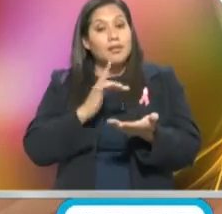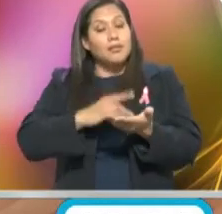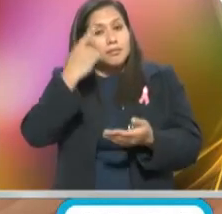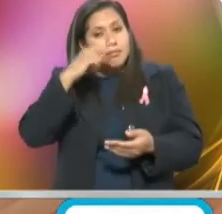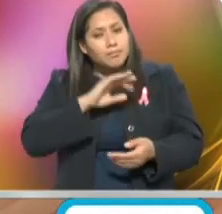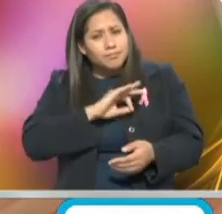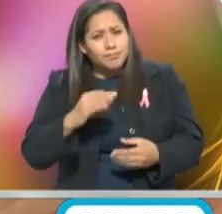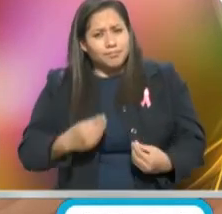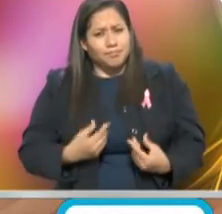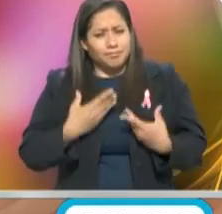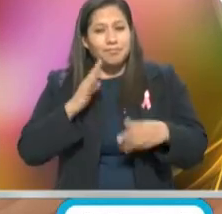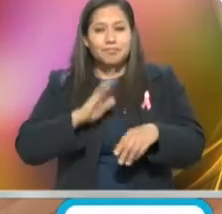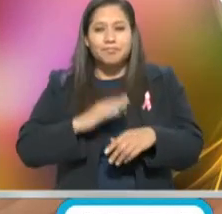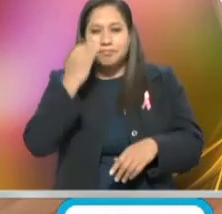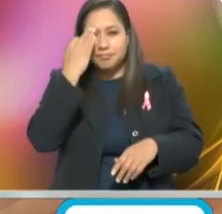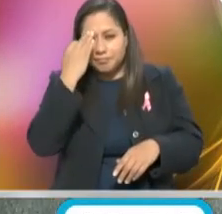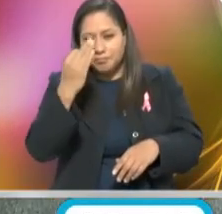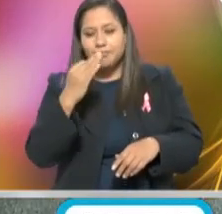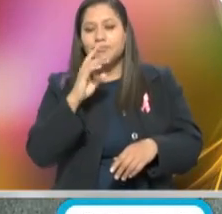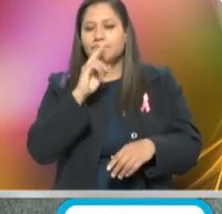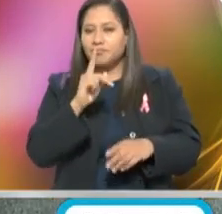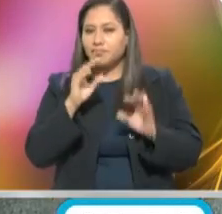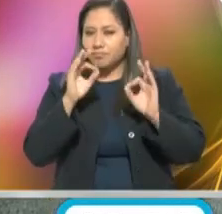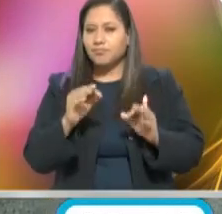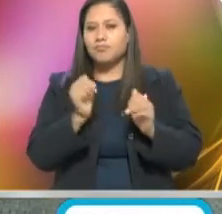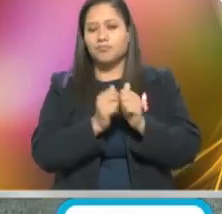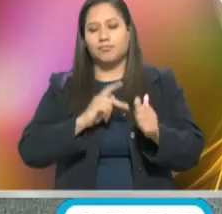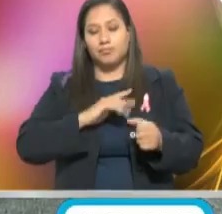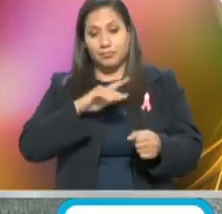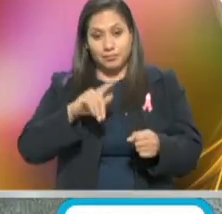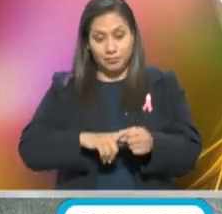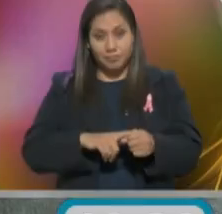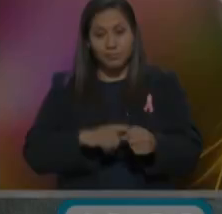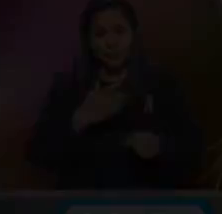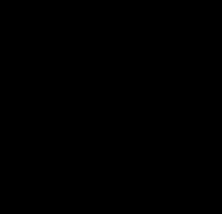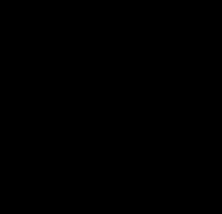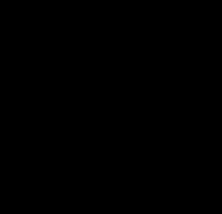para pues, poder disfrutar más tiempo y de mejor calidad con Exacto. nuestros animales de compañía.